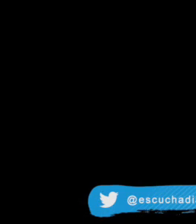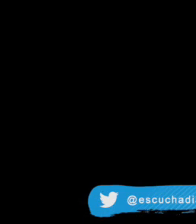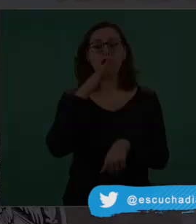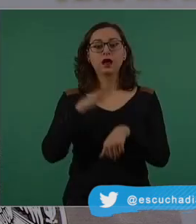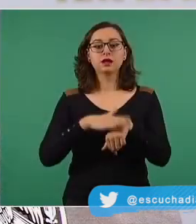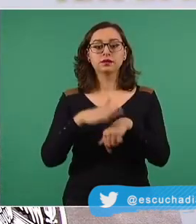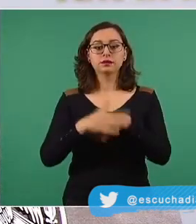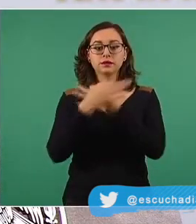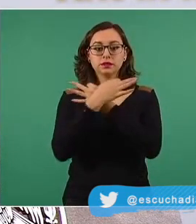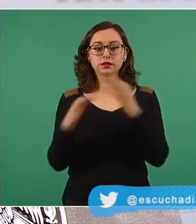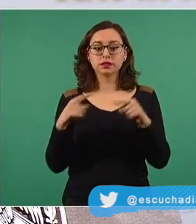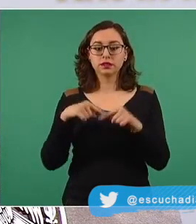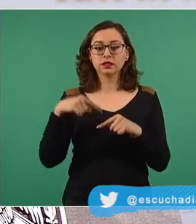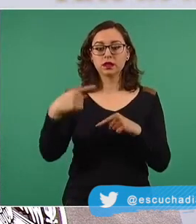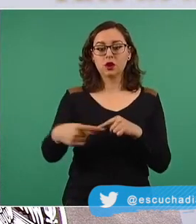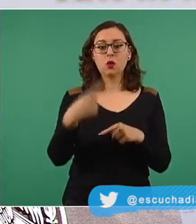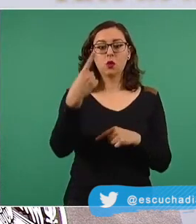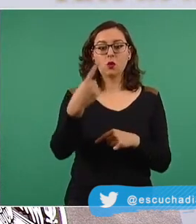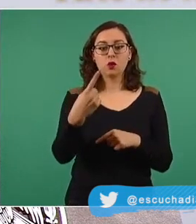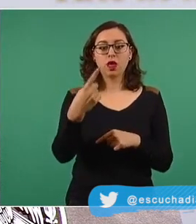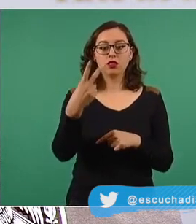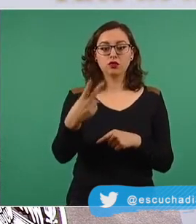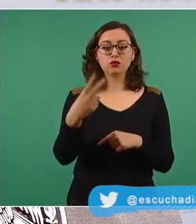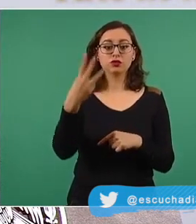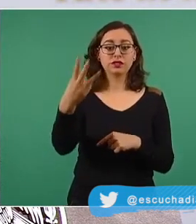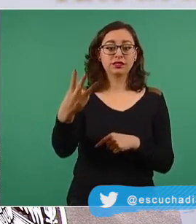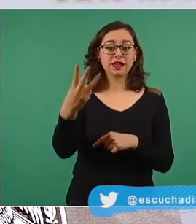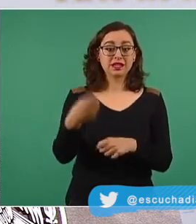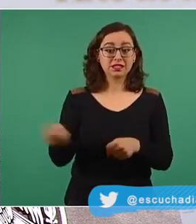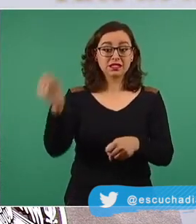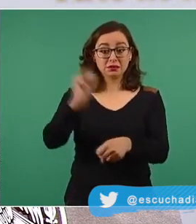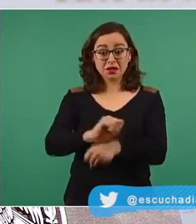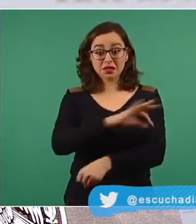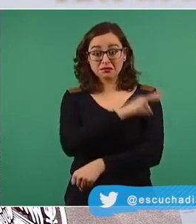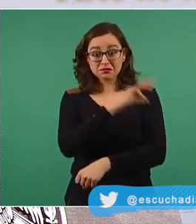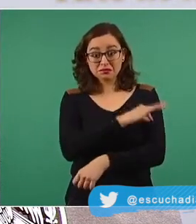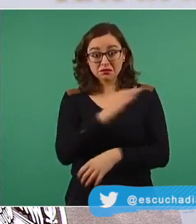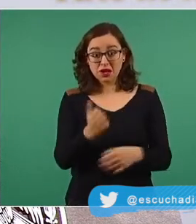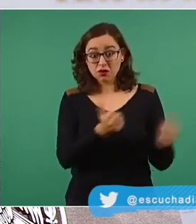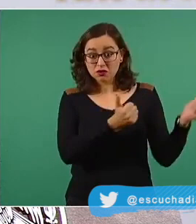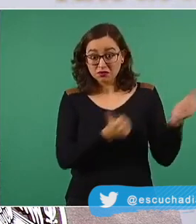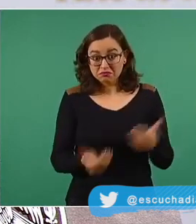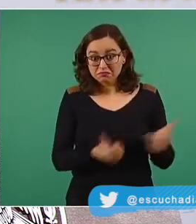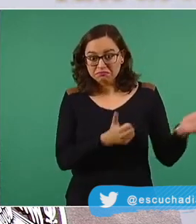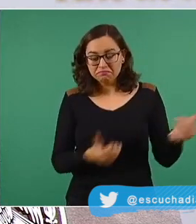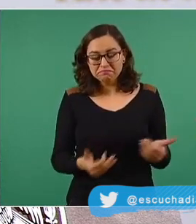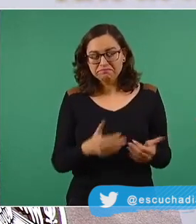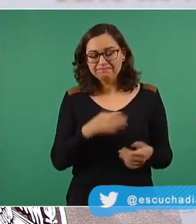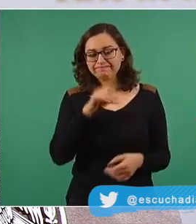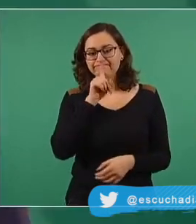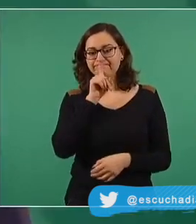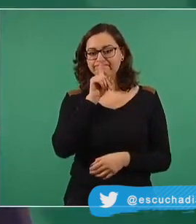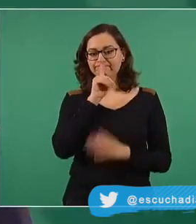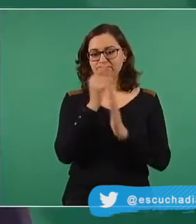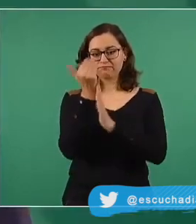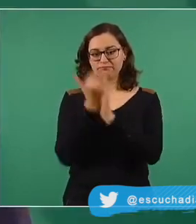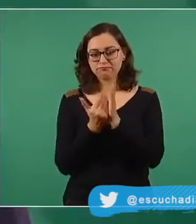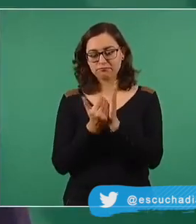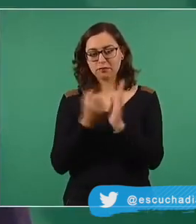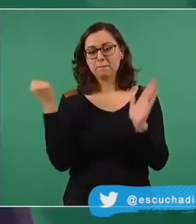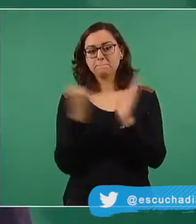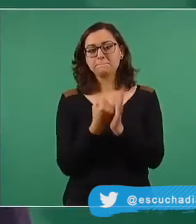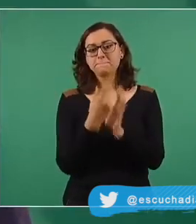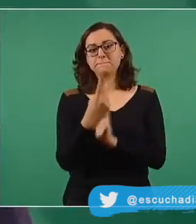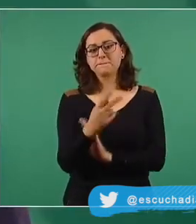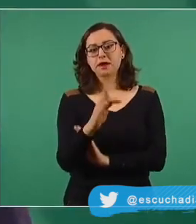de 77%, mientras que en camas con ventiladores de 81%. La semana epidemiológica número